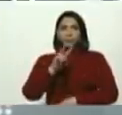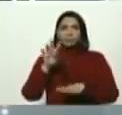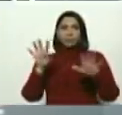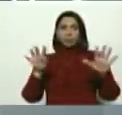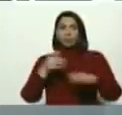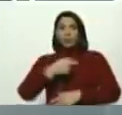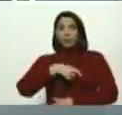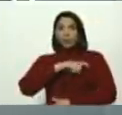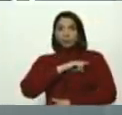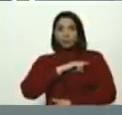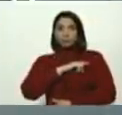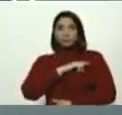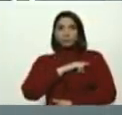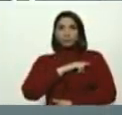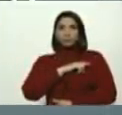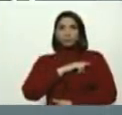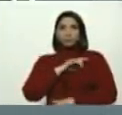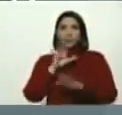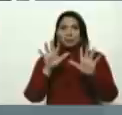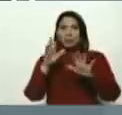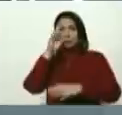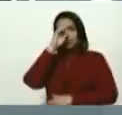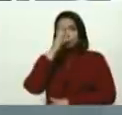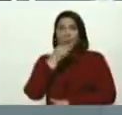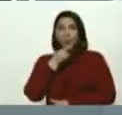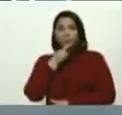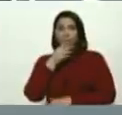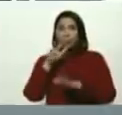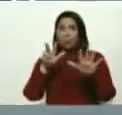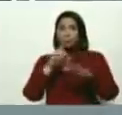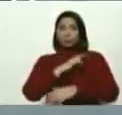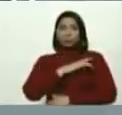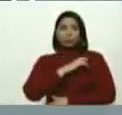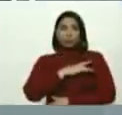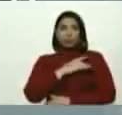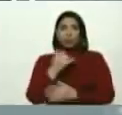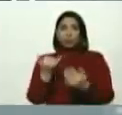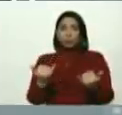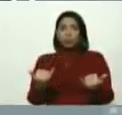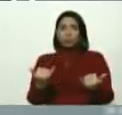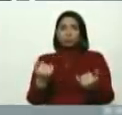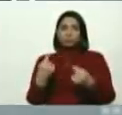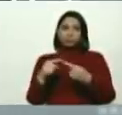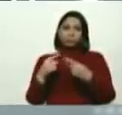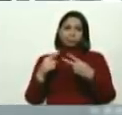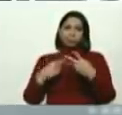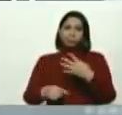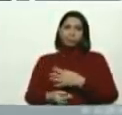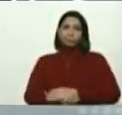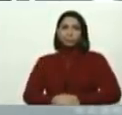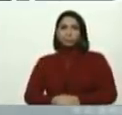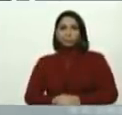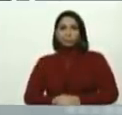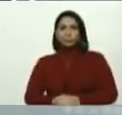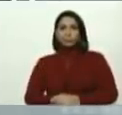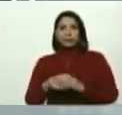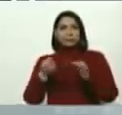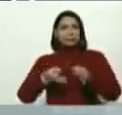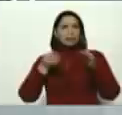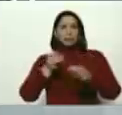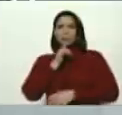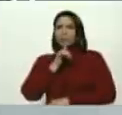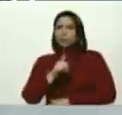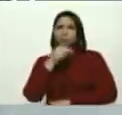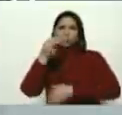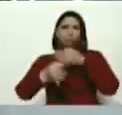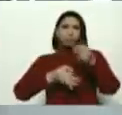España, 10 de República Dominicana, bueno, 8 de Chile ahora, etcétera, etcétera. Esto siempre es importante